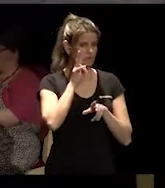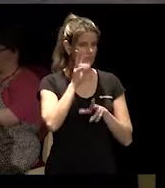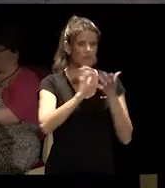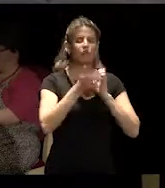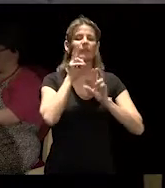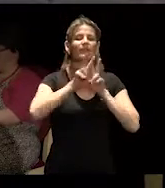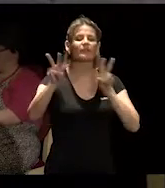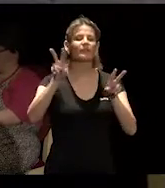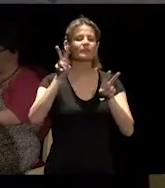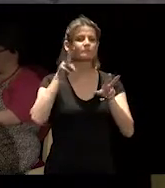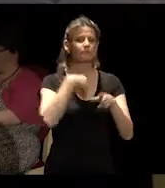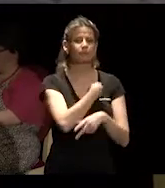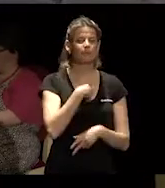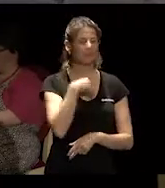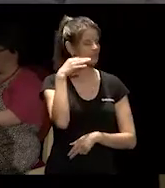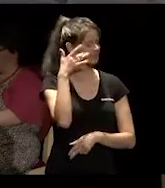la mujer